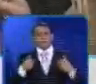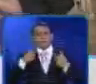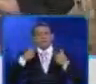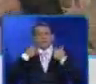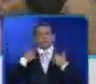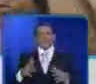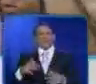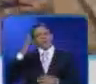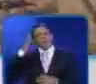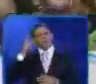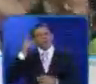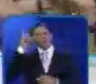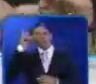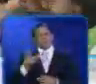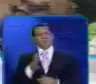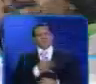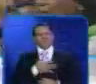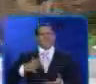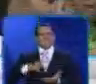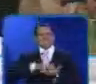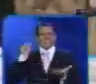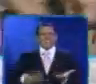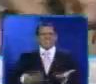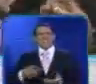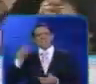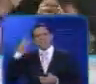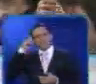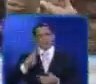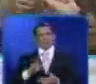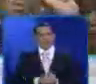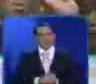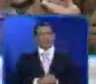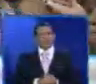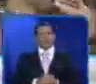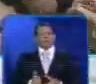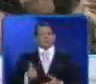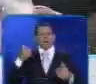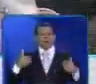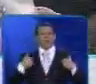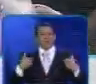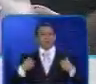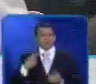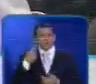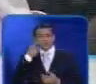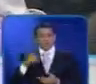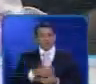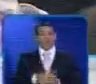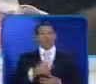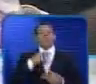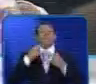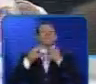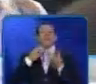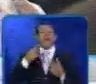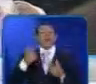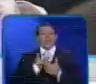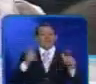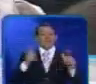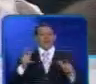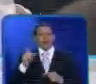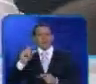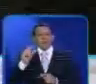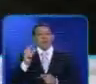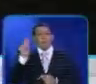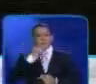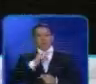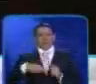el capricho de una persona al canal pionero del país, se tornaron en Mirada Luminosa y Voz de Libertad, cuando poco más de un